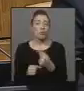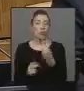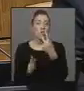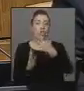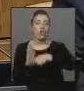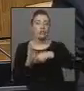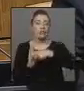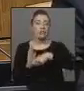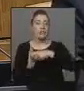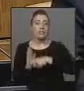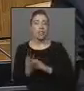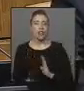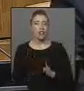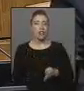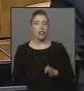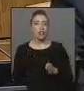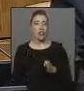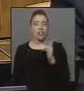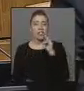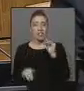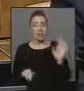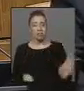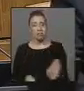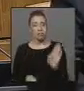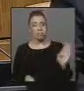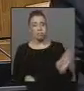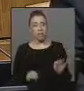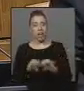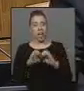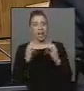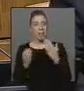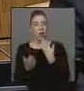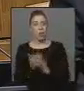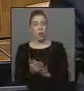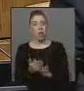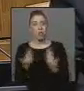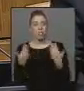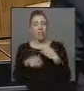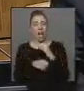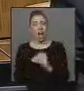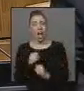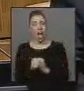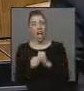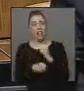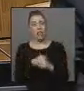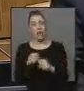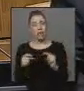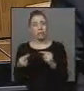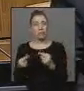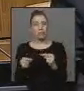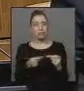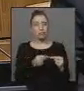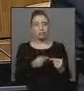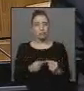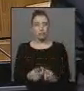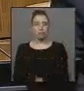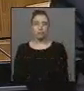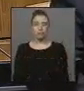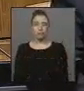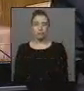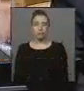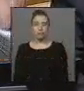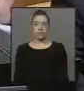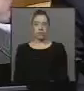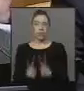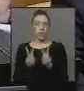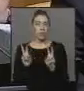meses más, y todavía está en esta Cámara, señor presidente, cuando llevamos años discutiéndolo, años de